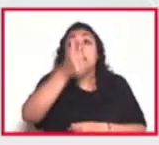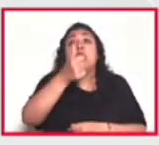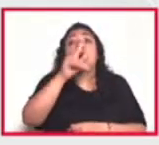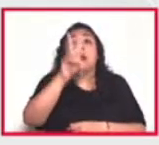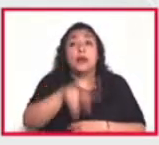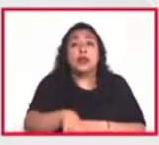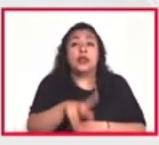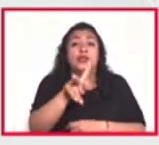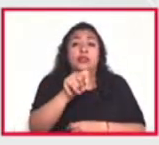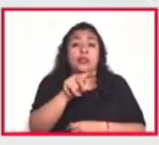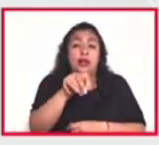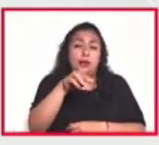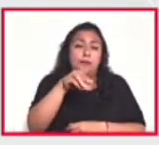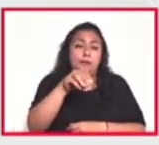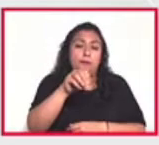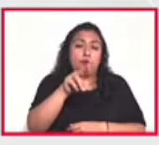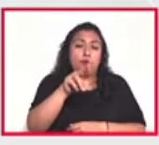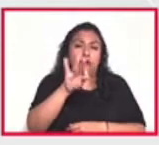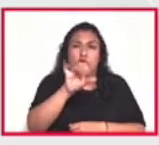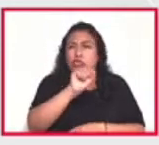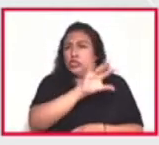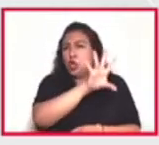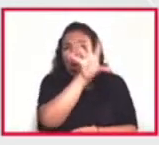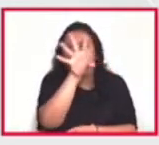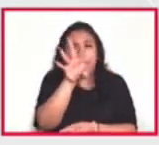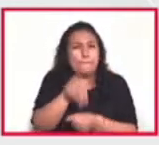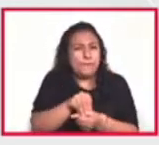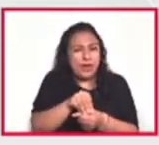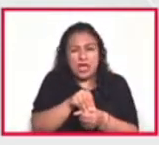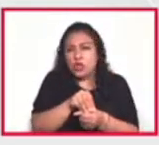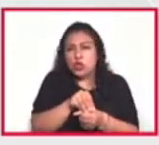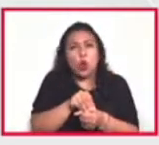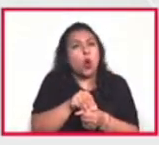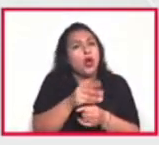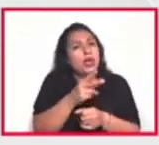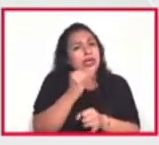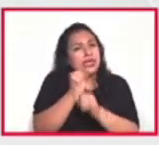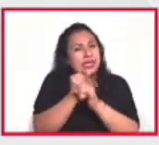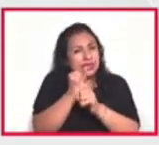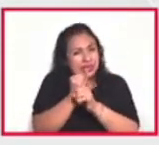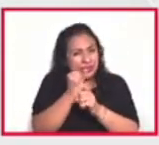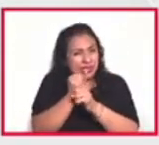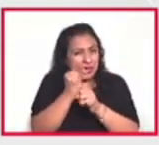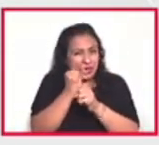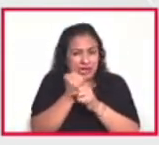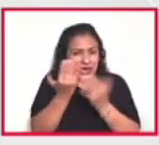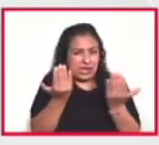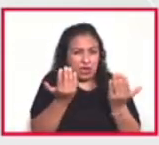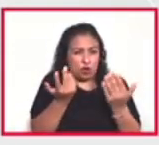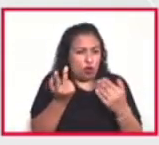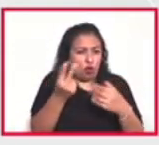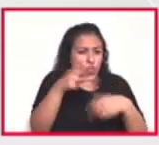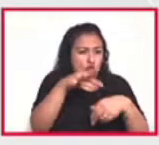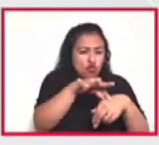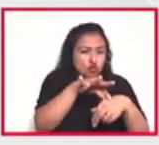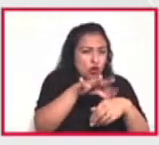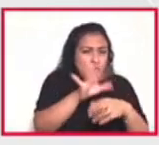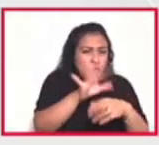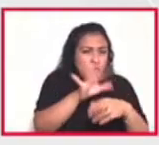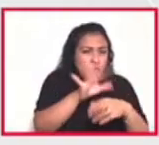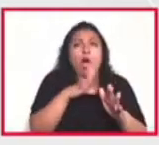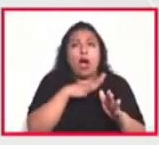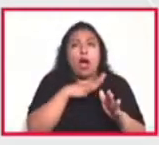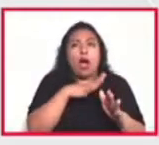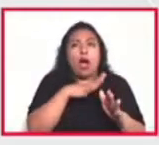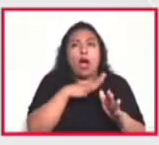Morfosis plenamente no presencial, es decir, no lineal, con conexiones en cada uno de los